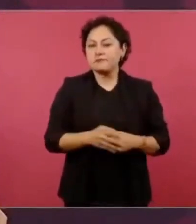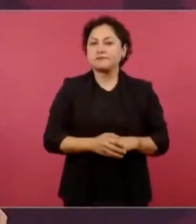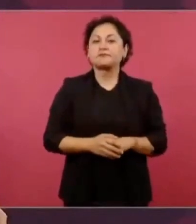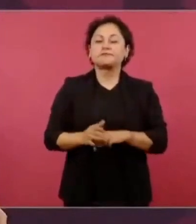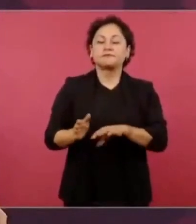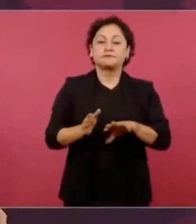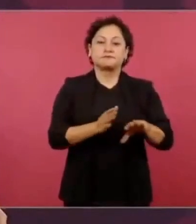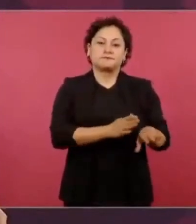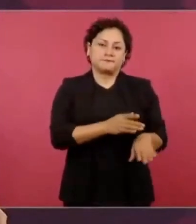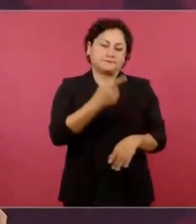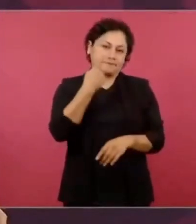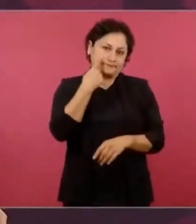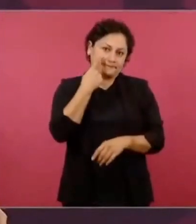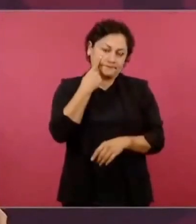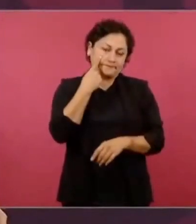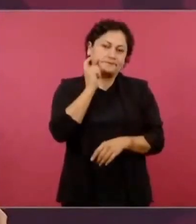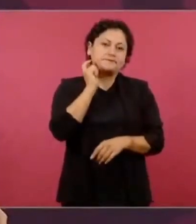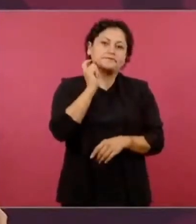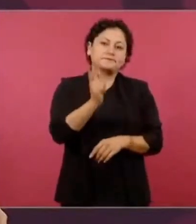destruya,